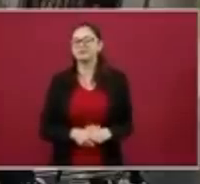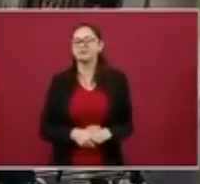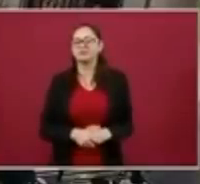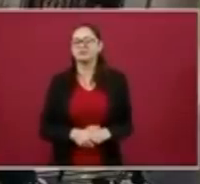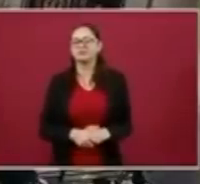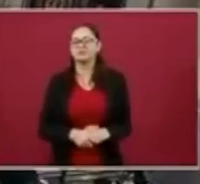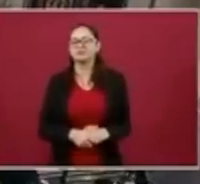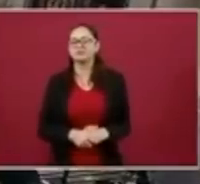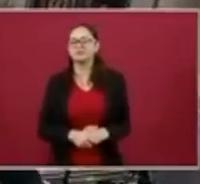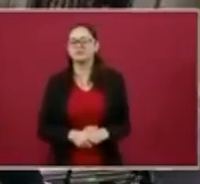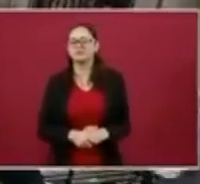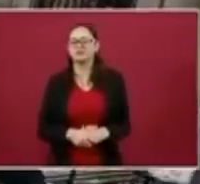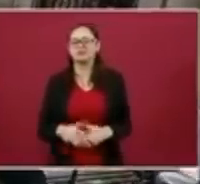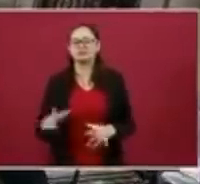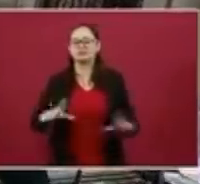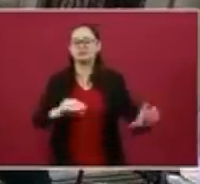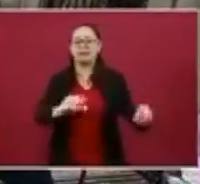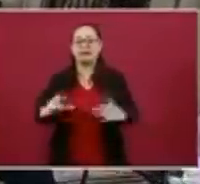No,